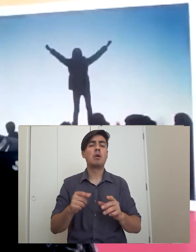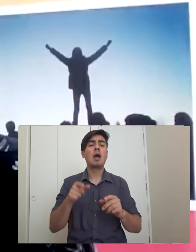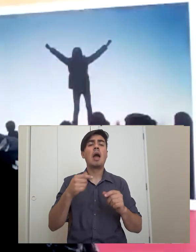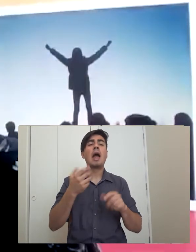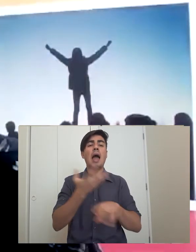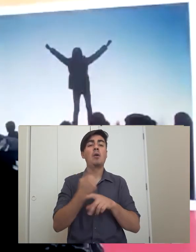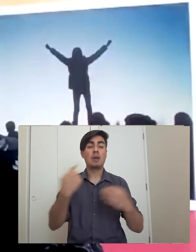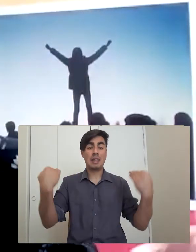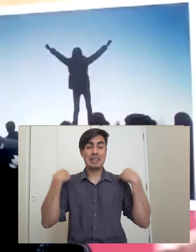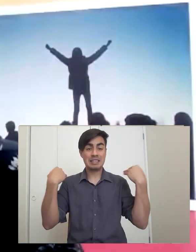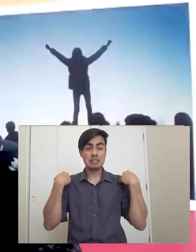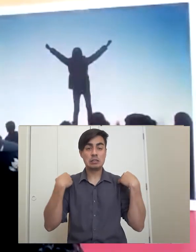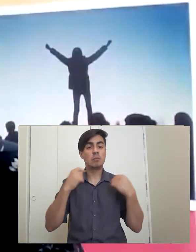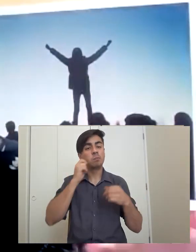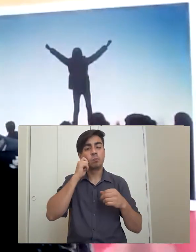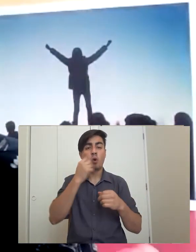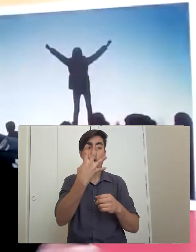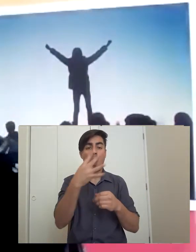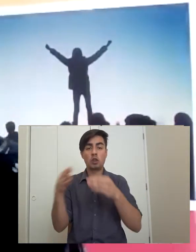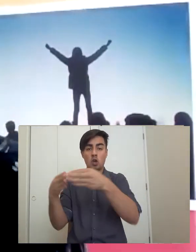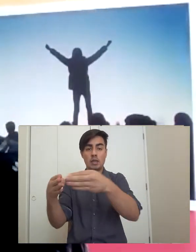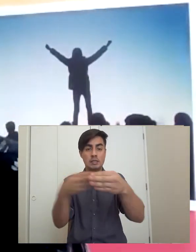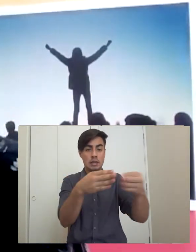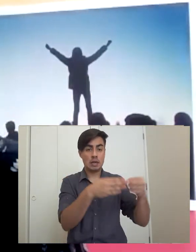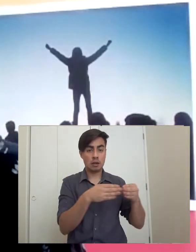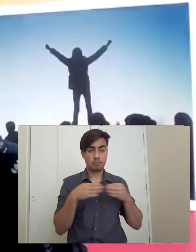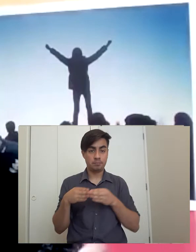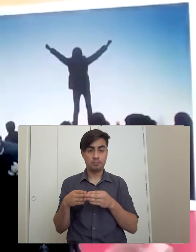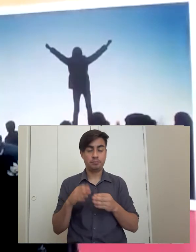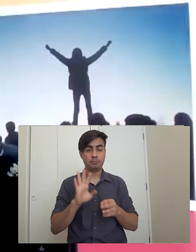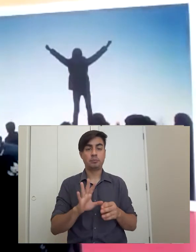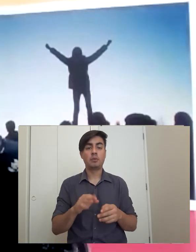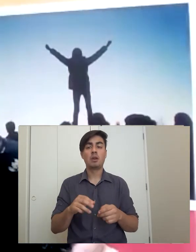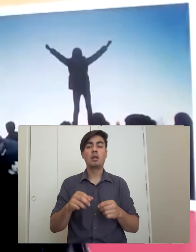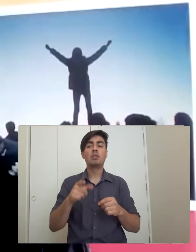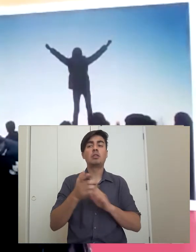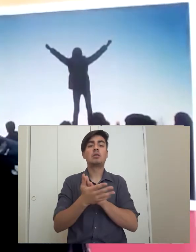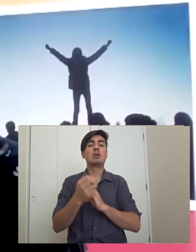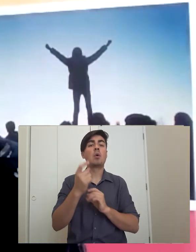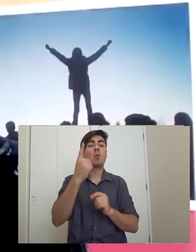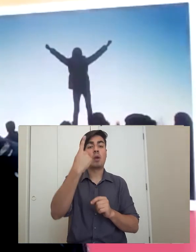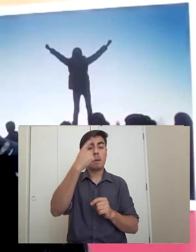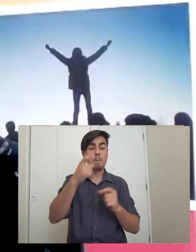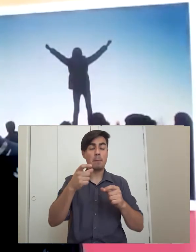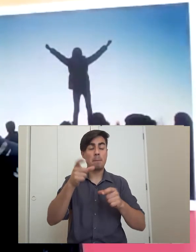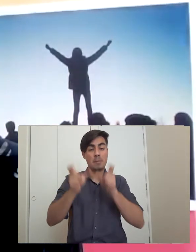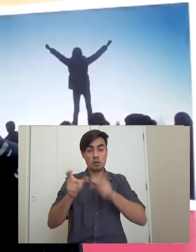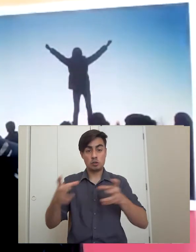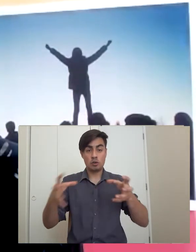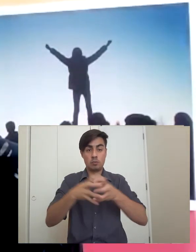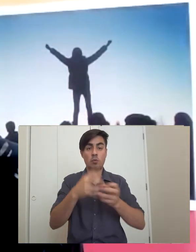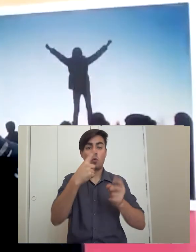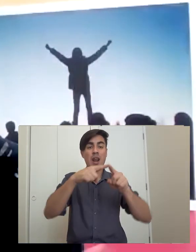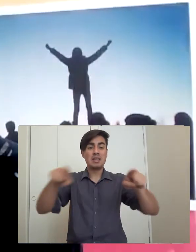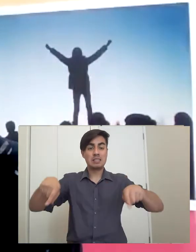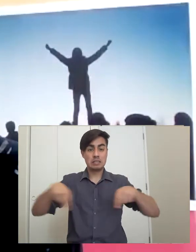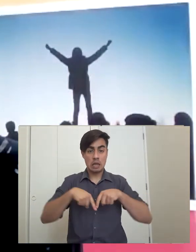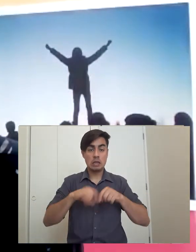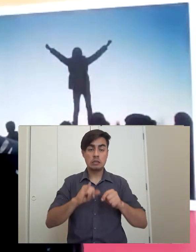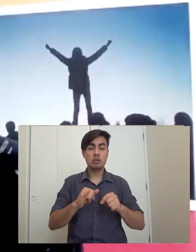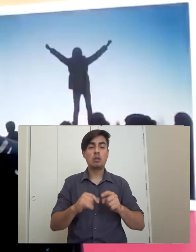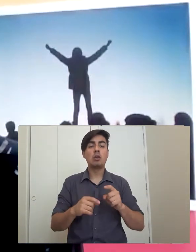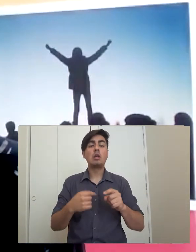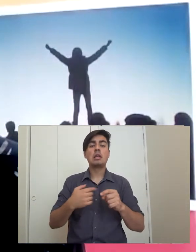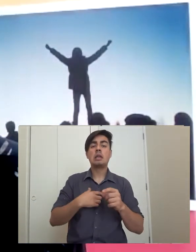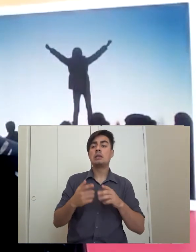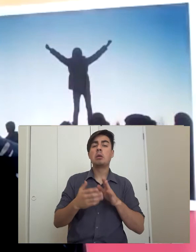ejercicio que se llama Cuatro Esquinas, donde las personas están en una sala y tienen que moverse